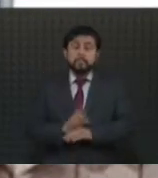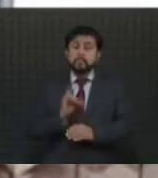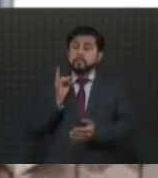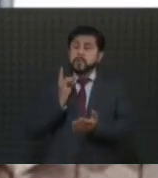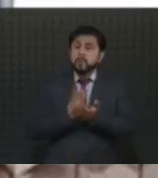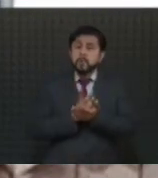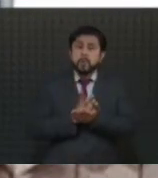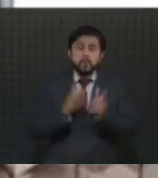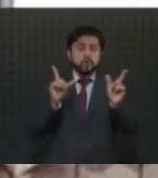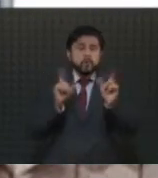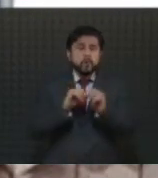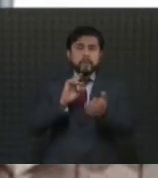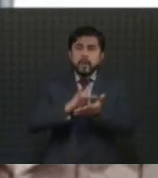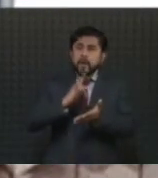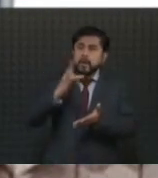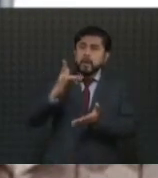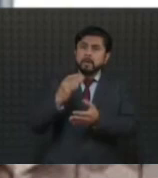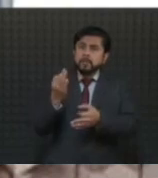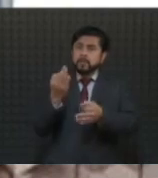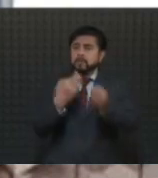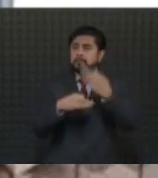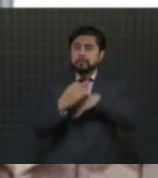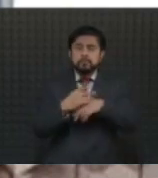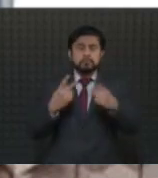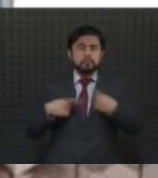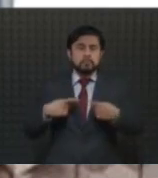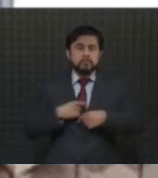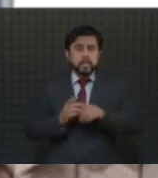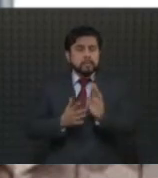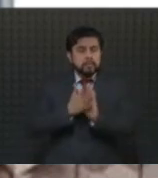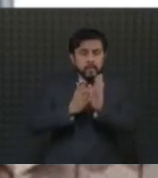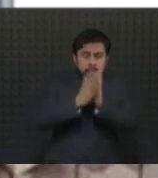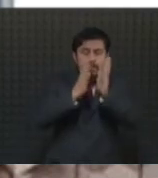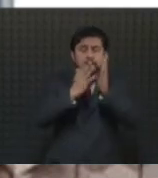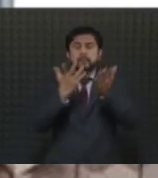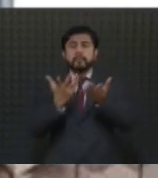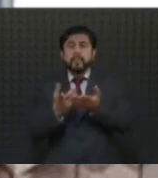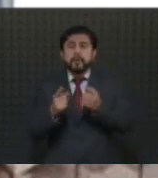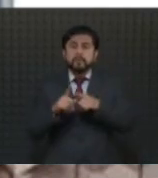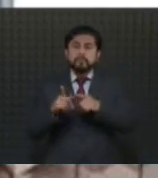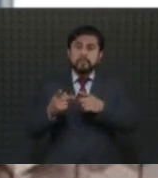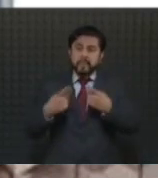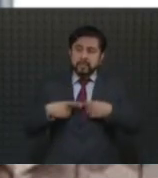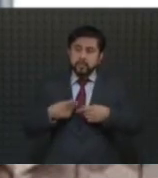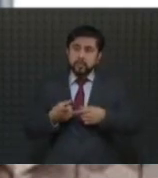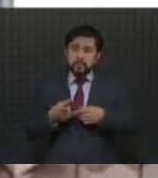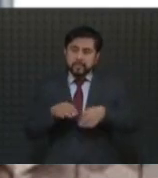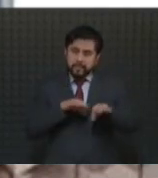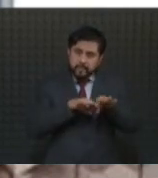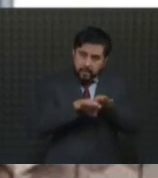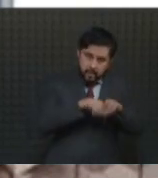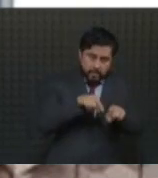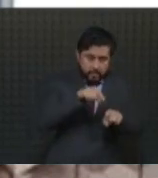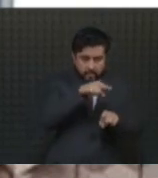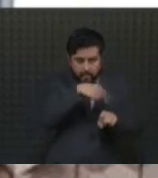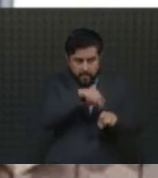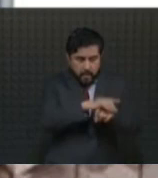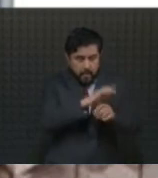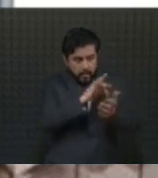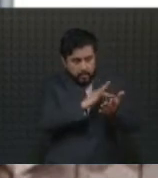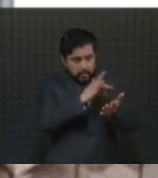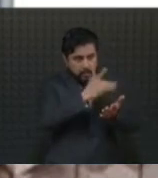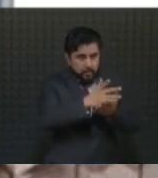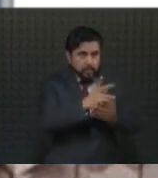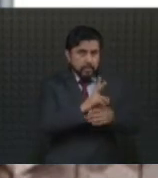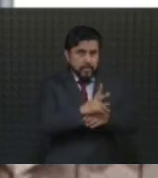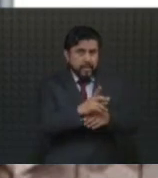que participan en estos proyectos, desde los trabajadores, que son quienes llevan a cabo el aspecto